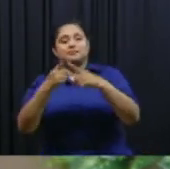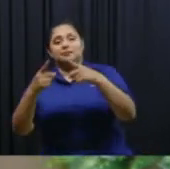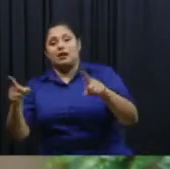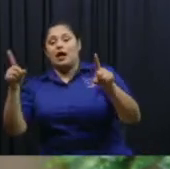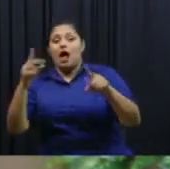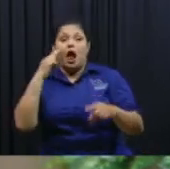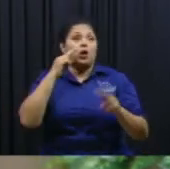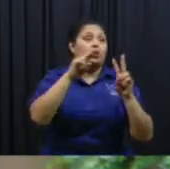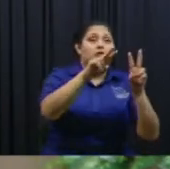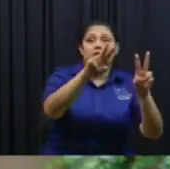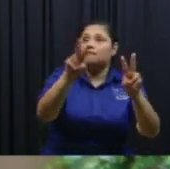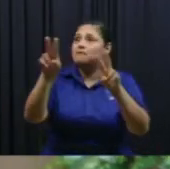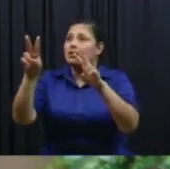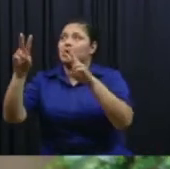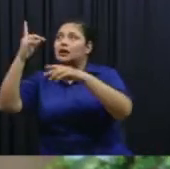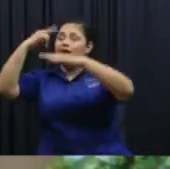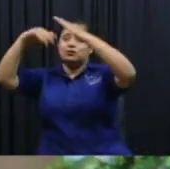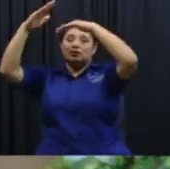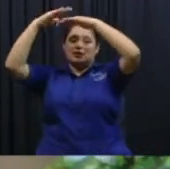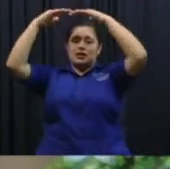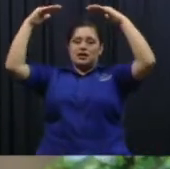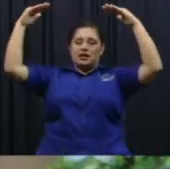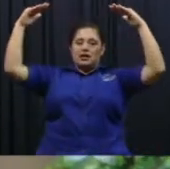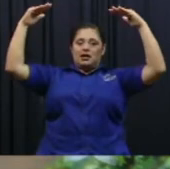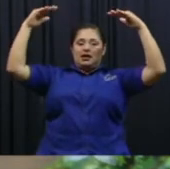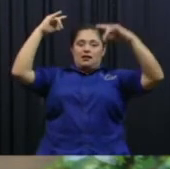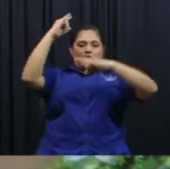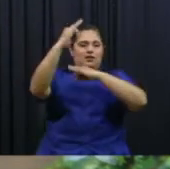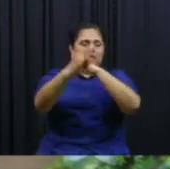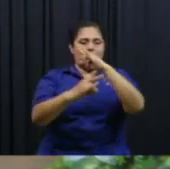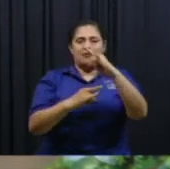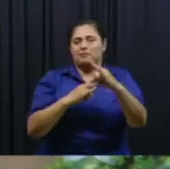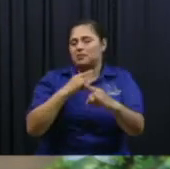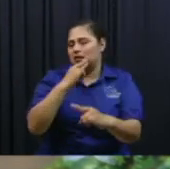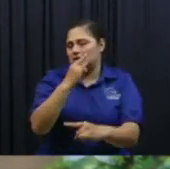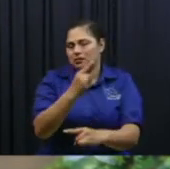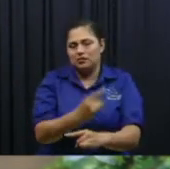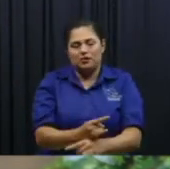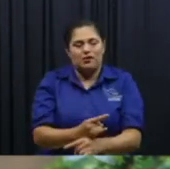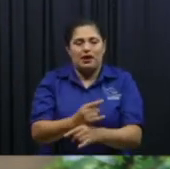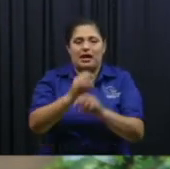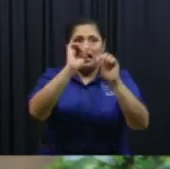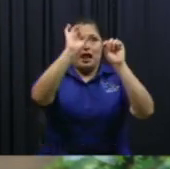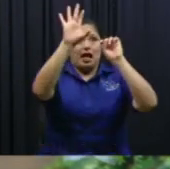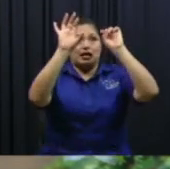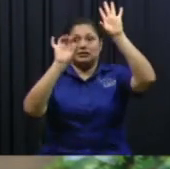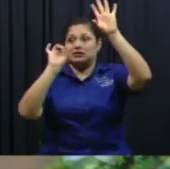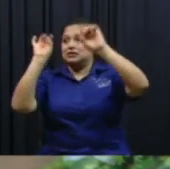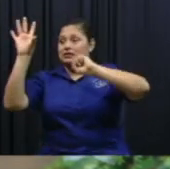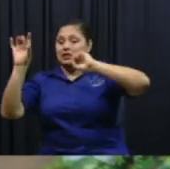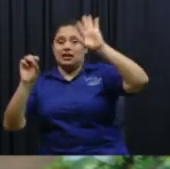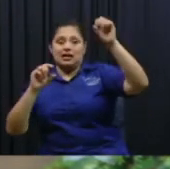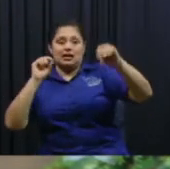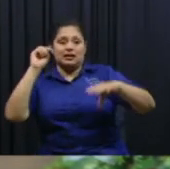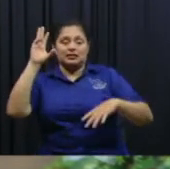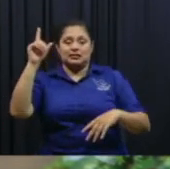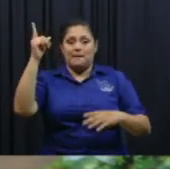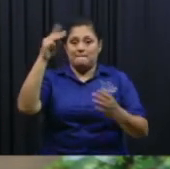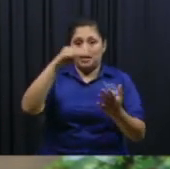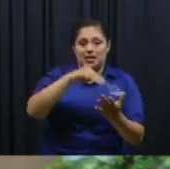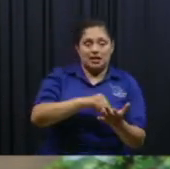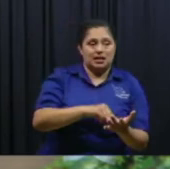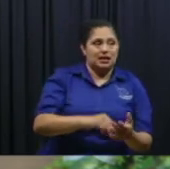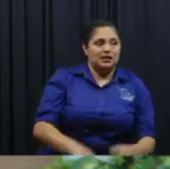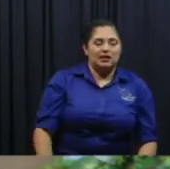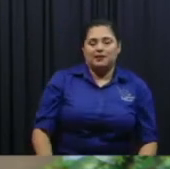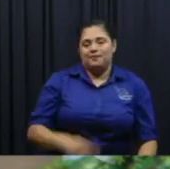al contemplar los cielos él firmamento y las estrellas mil